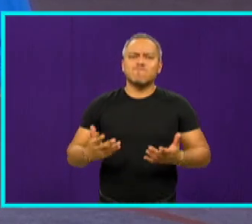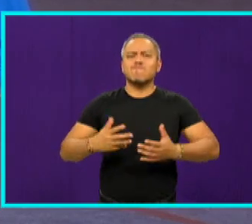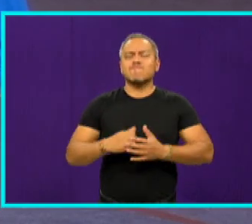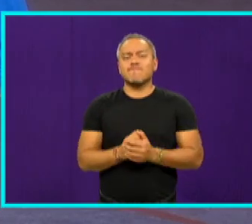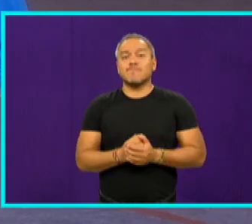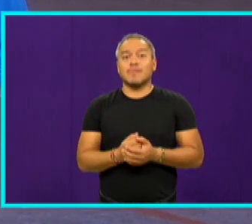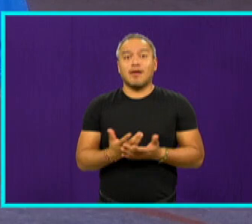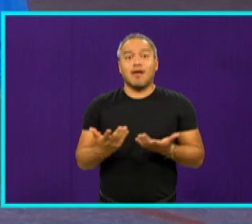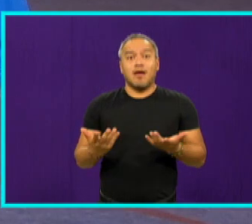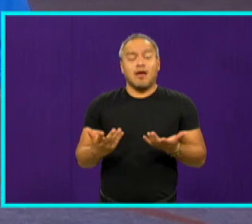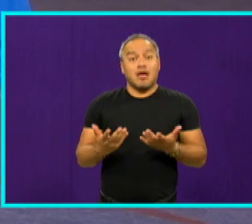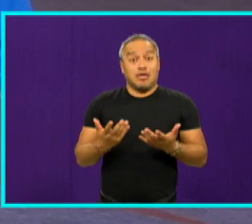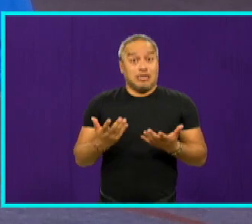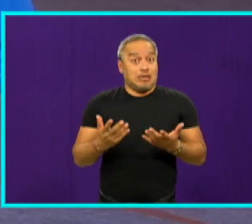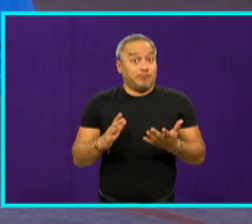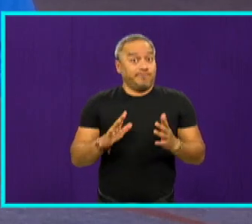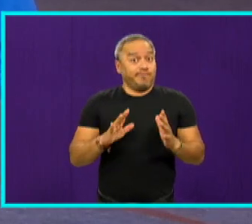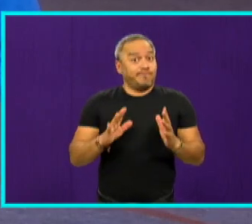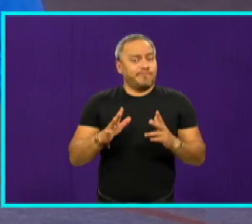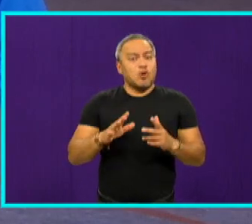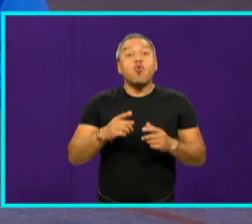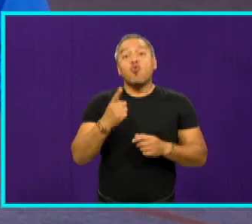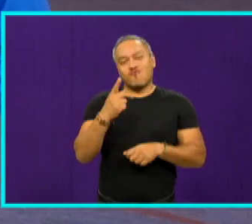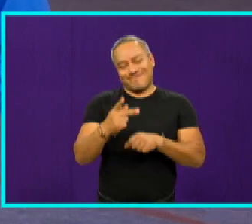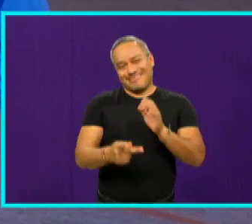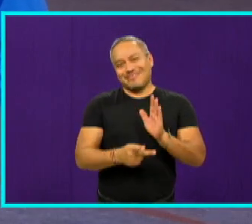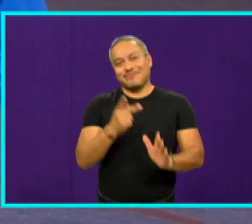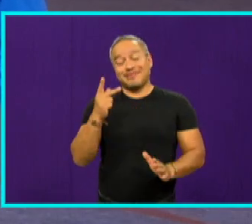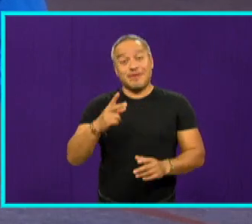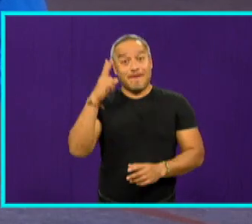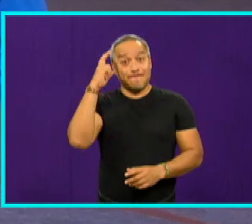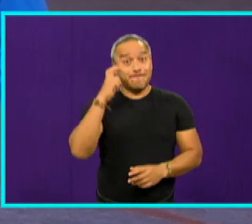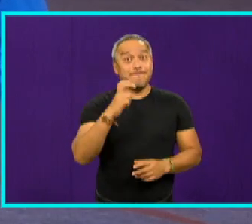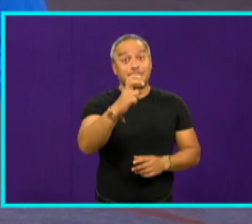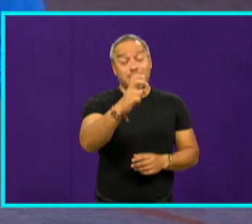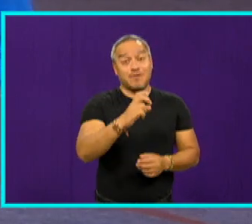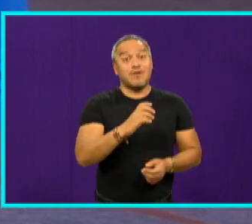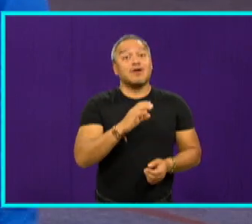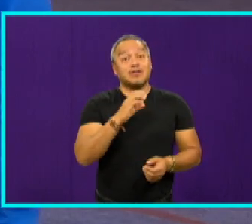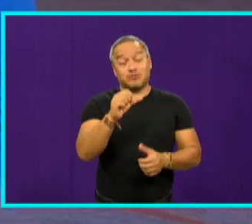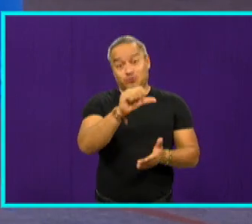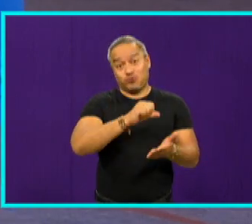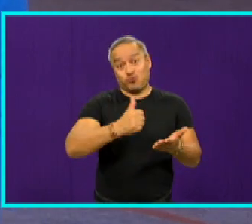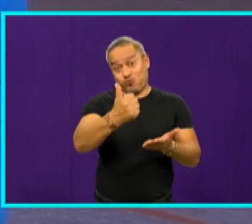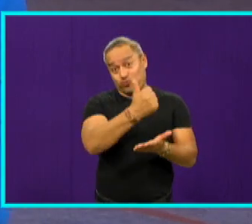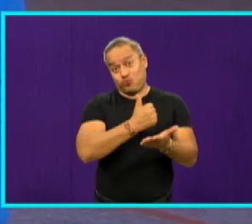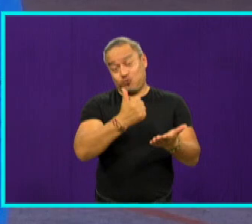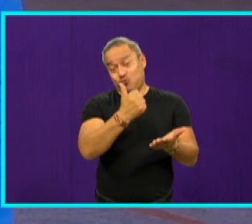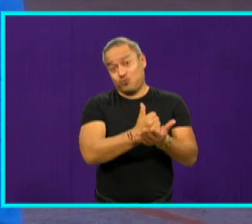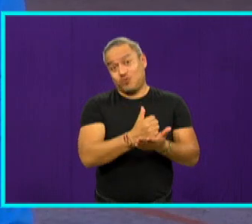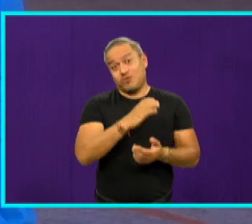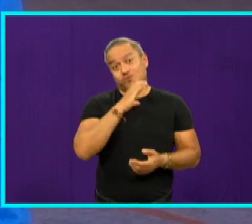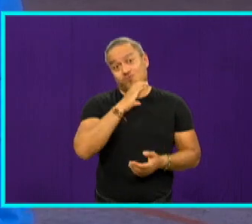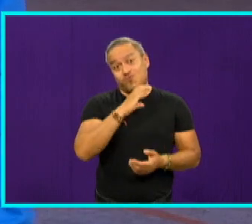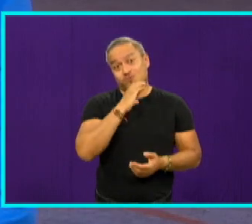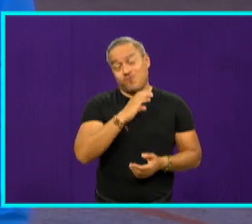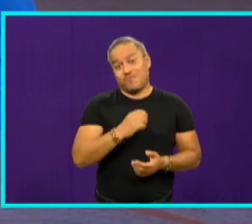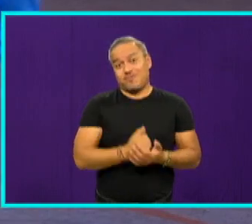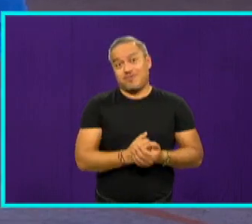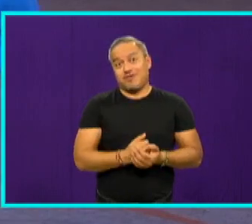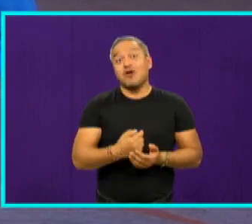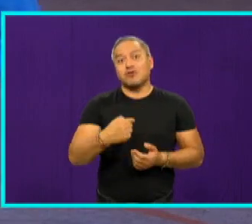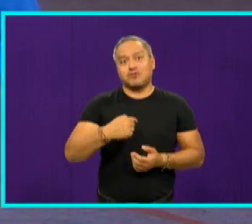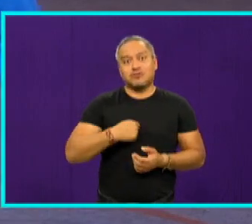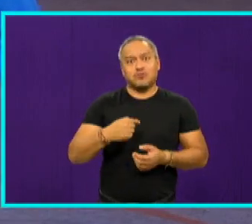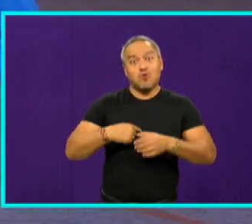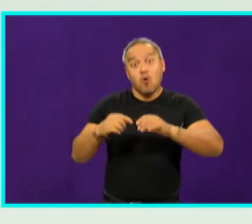Cuando salimos una vez a Estatal de Córdoba, una vez que la paré y mi dedo